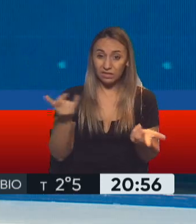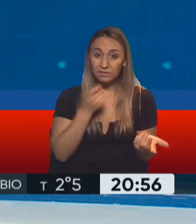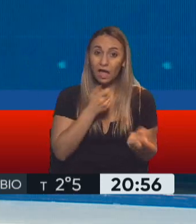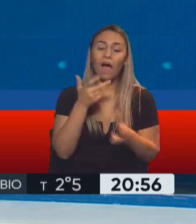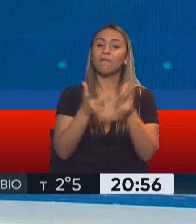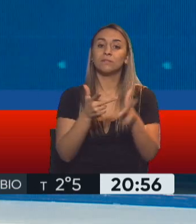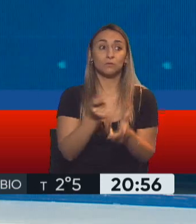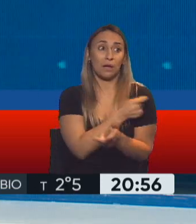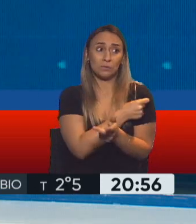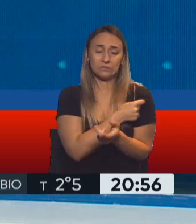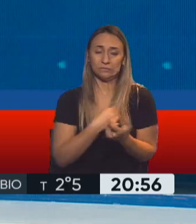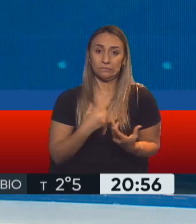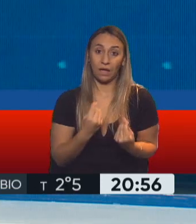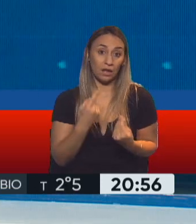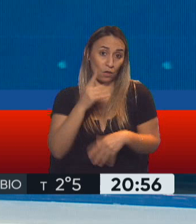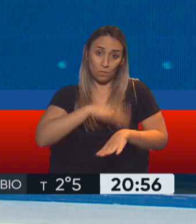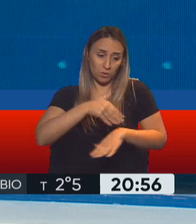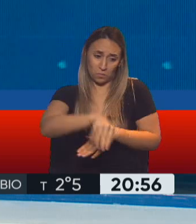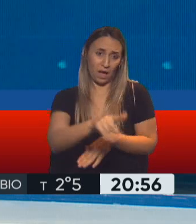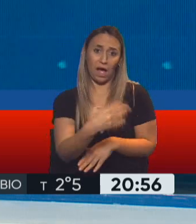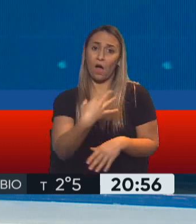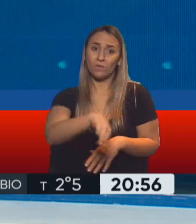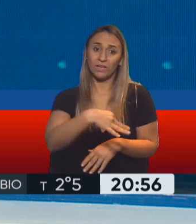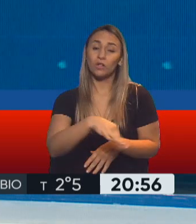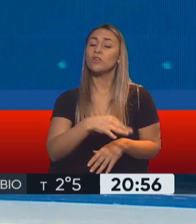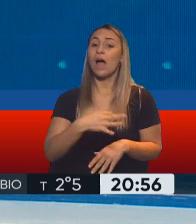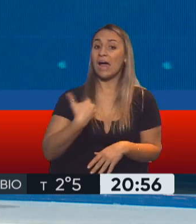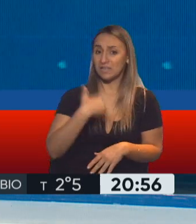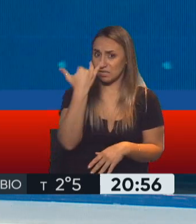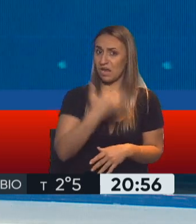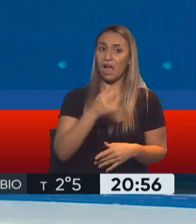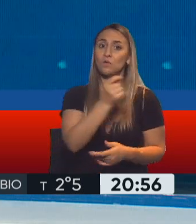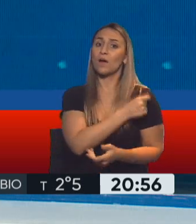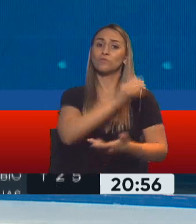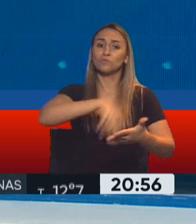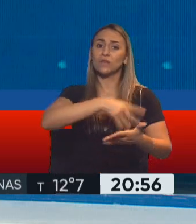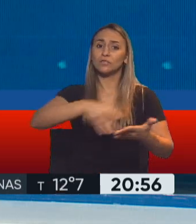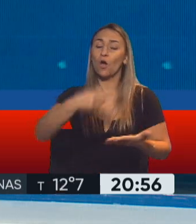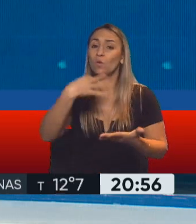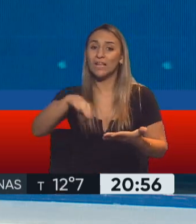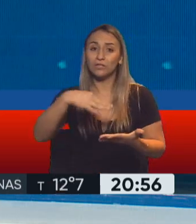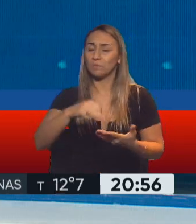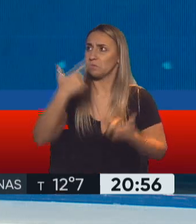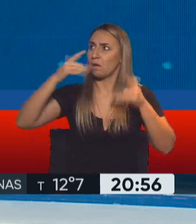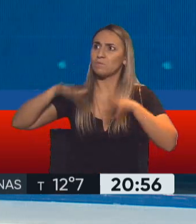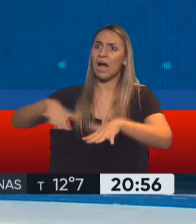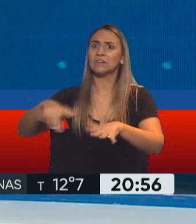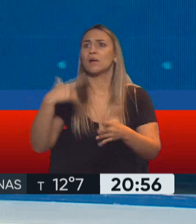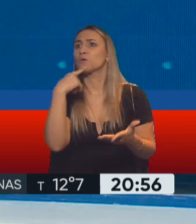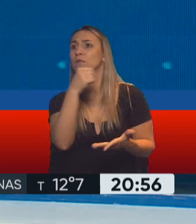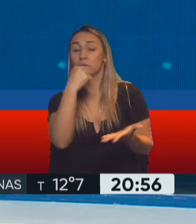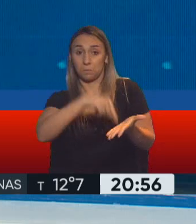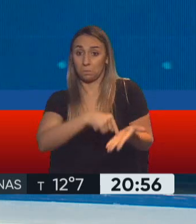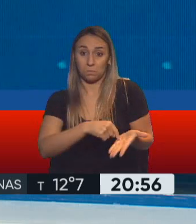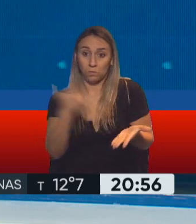vacuna que en algún momento va a tener que ser obligatoria argentina tiene un calendario de vacunas obligatorias y nadie se queja por eso no hay marchas por eso no estaría nada mal que